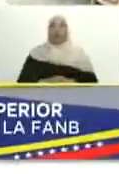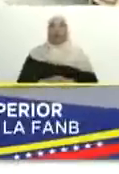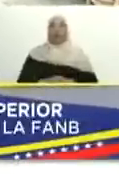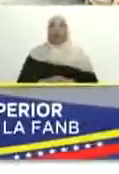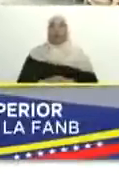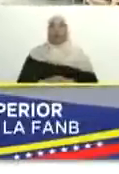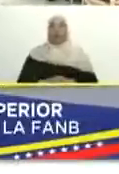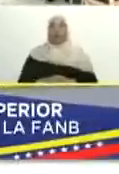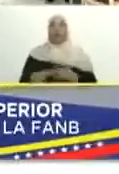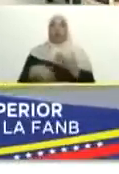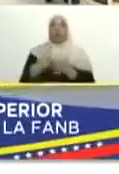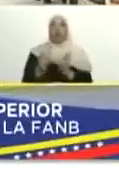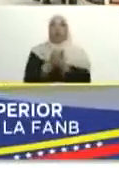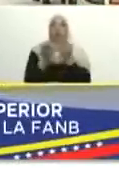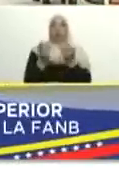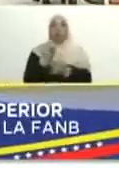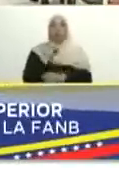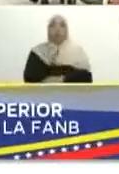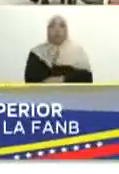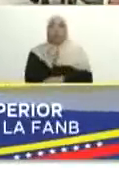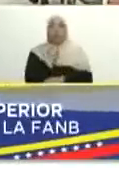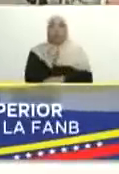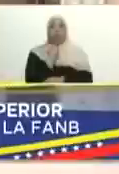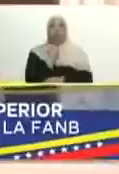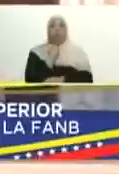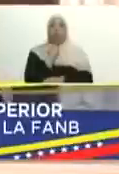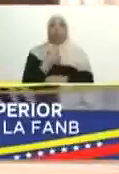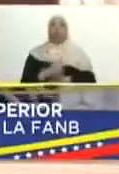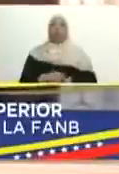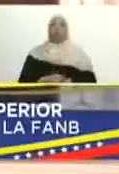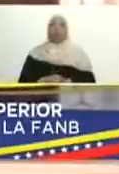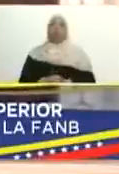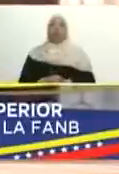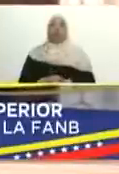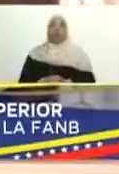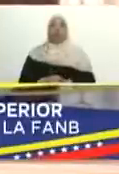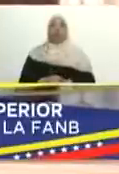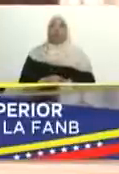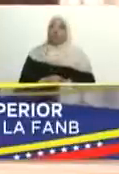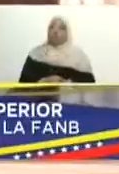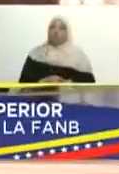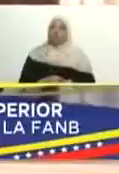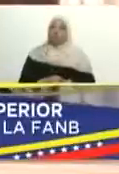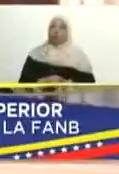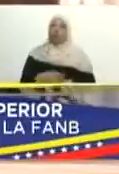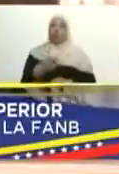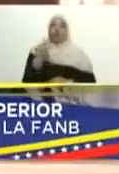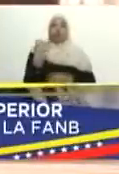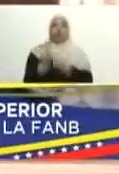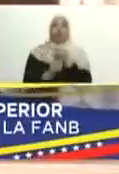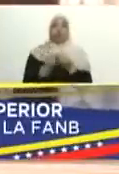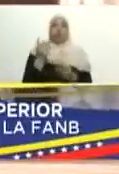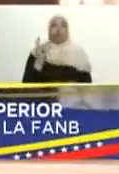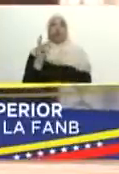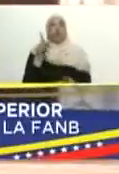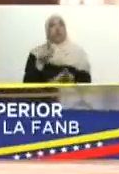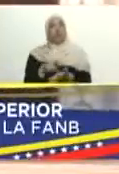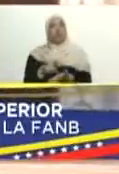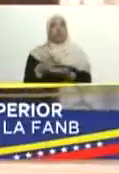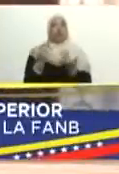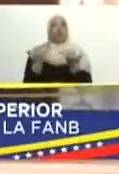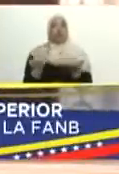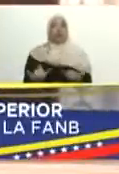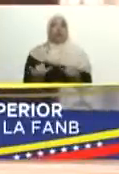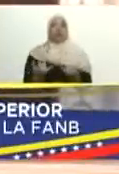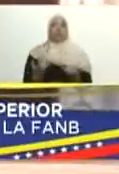Aquí me llevo el documento secreto que me han entregado el Comando Estratégico Operacional. Es muy